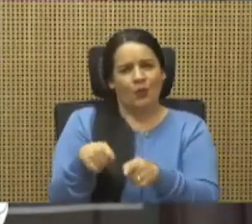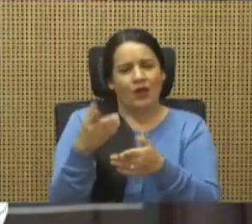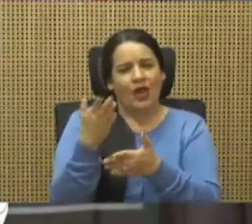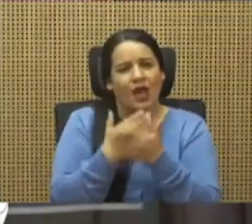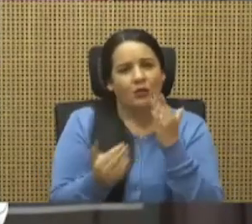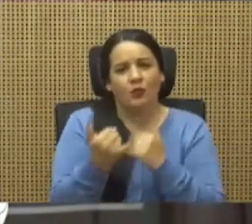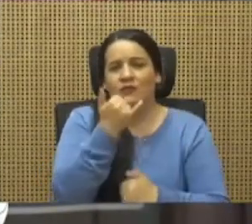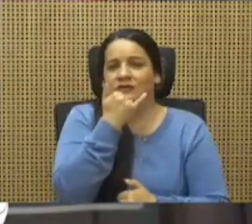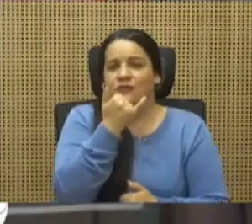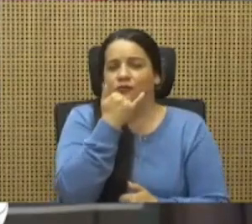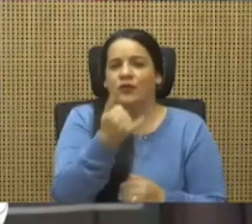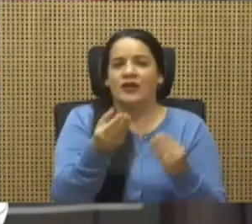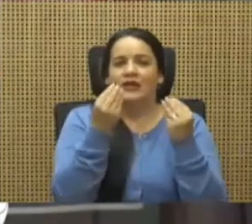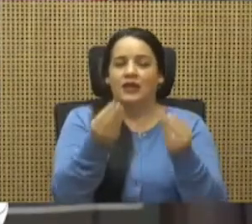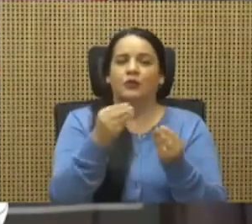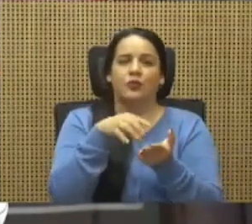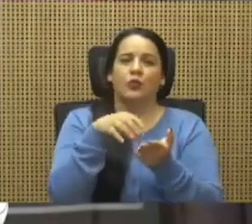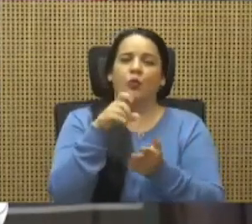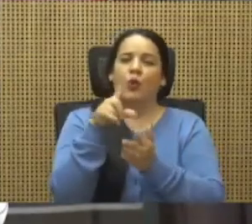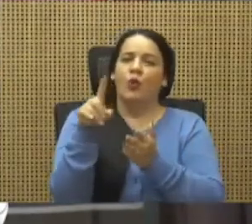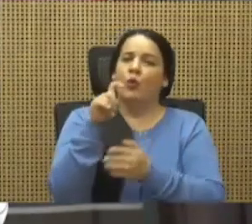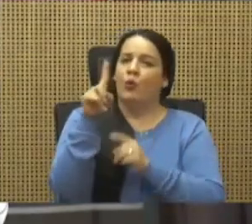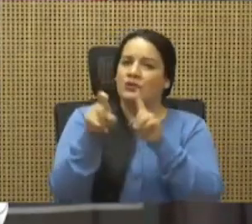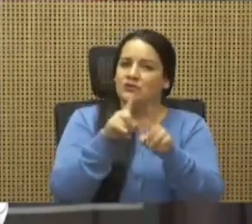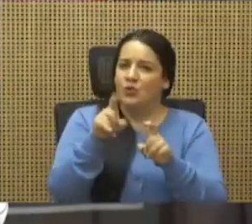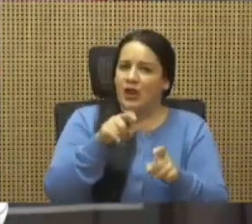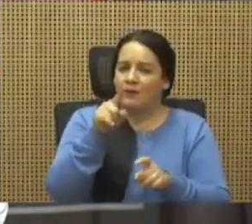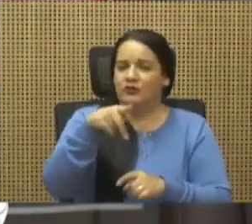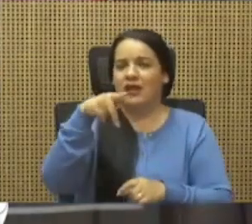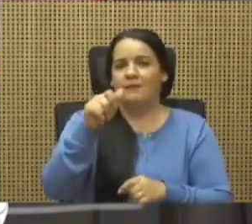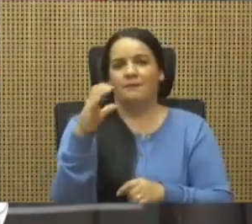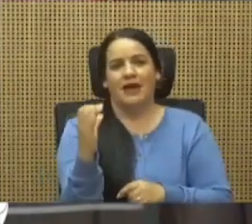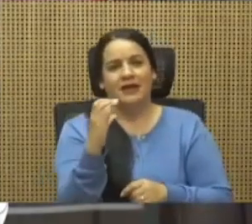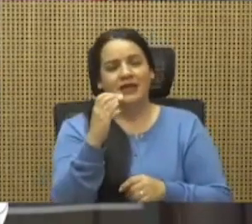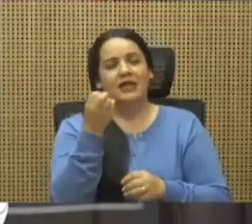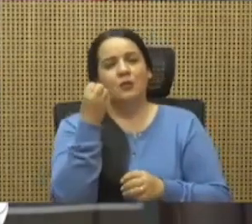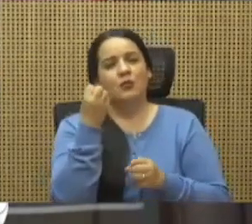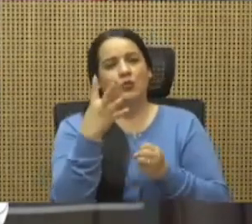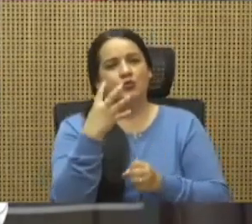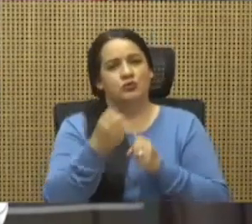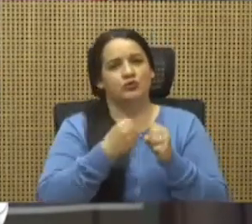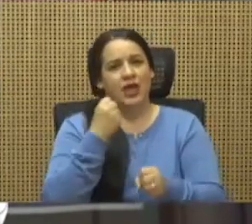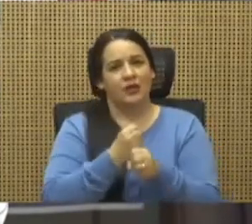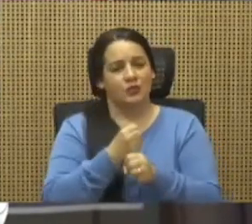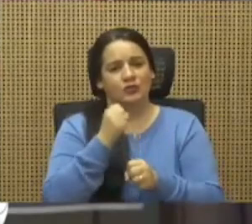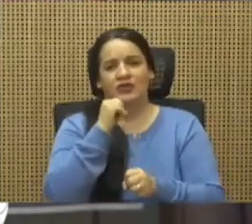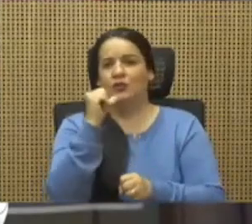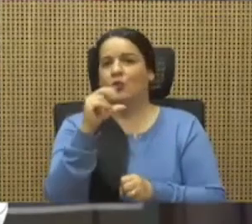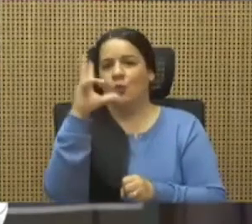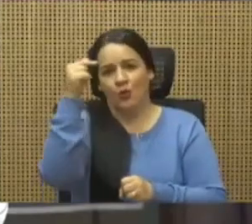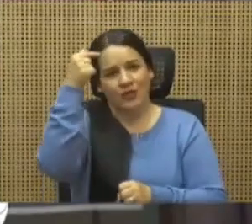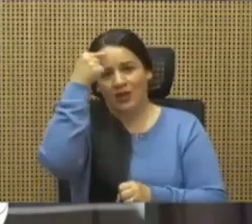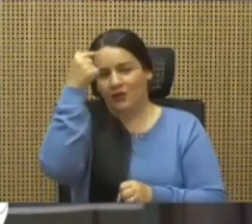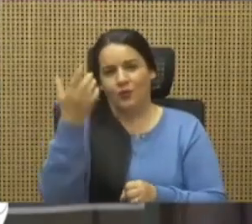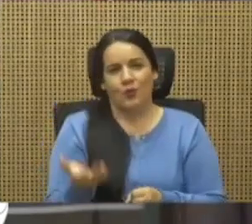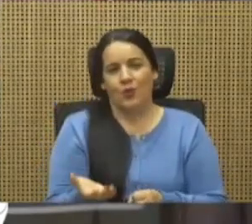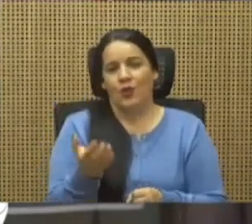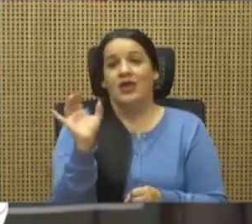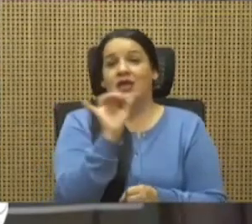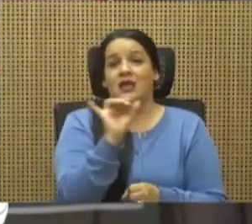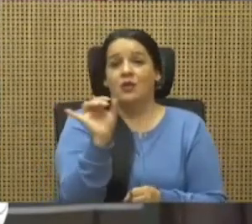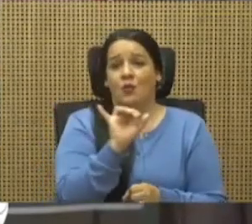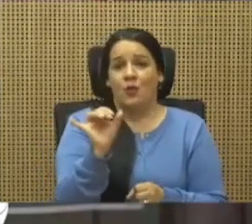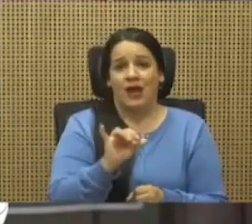mismos errores que tanto le cuestionamos al PAC durante sus 8 años de desgobierno. Hoy vemos cómo, igual que en